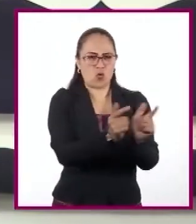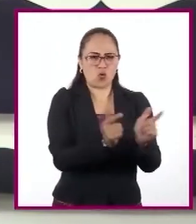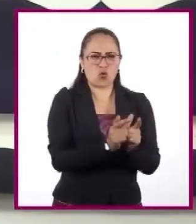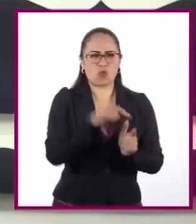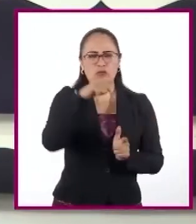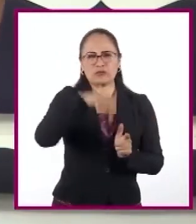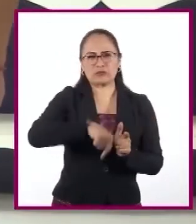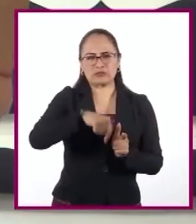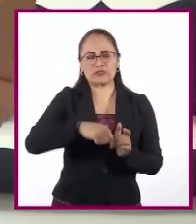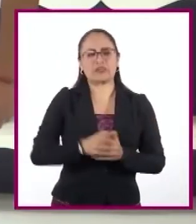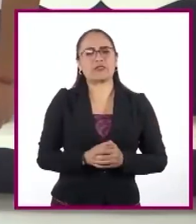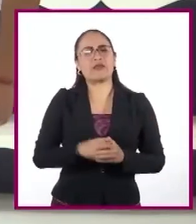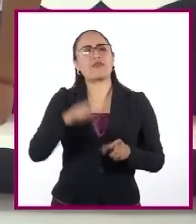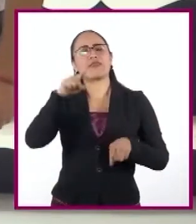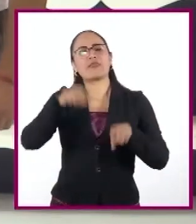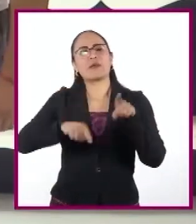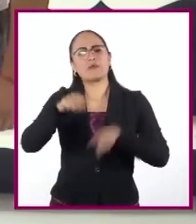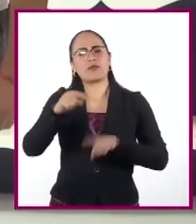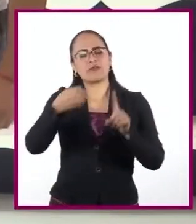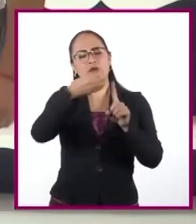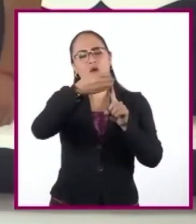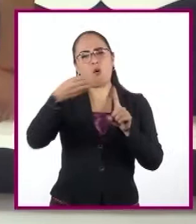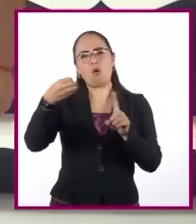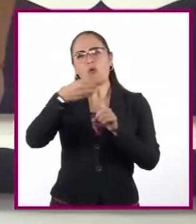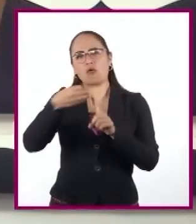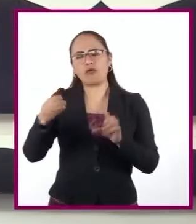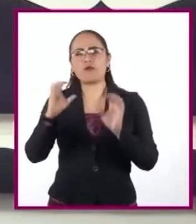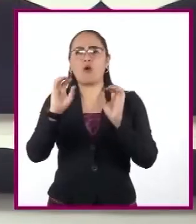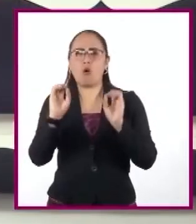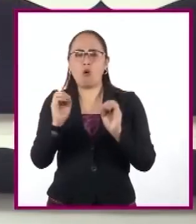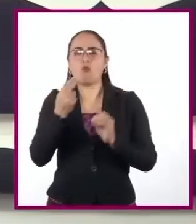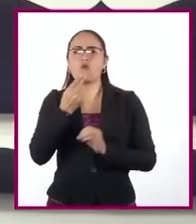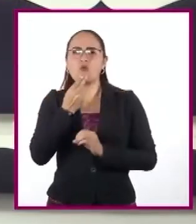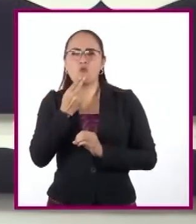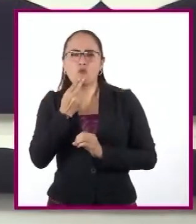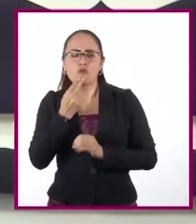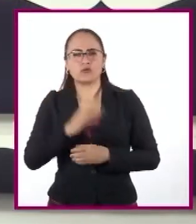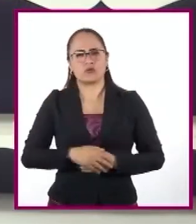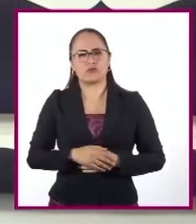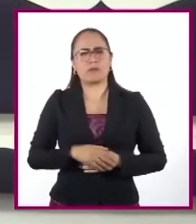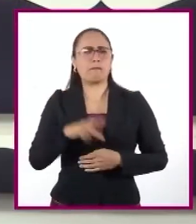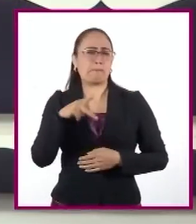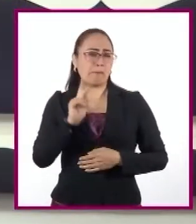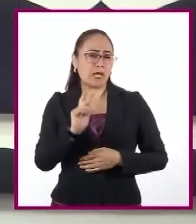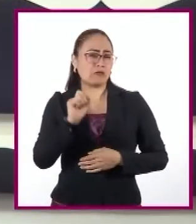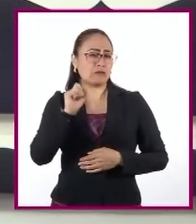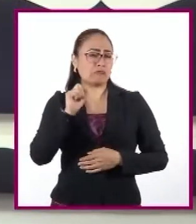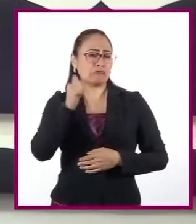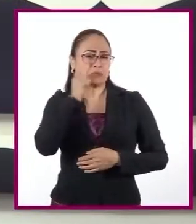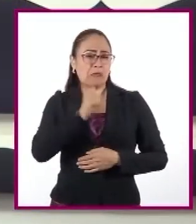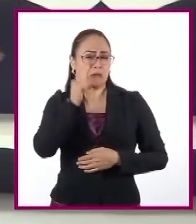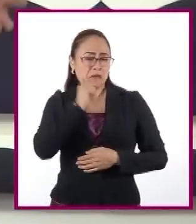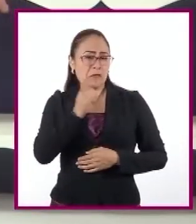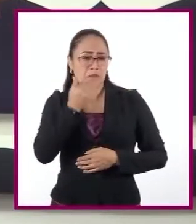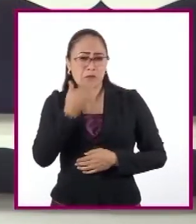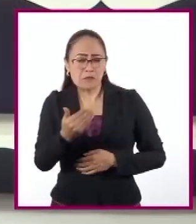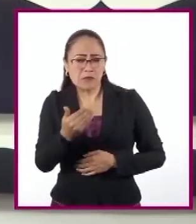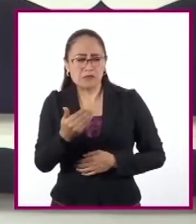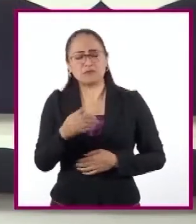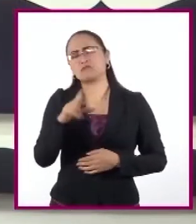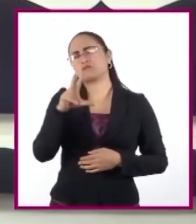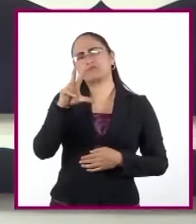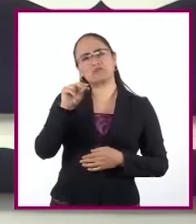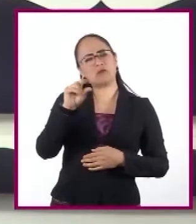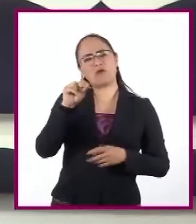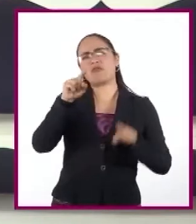caso, depende del orden en el uso que se van a dar. Pero no será siempre el mejor, sino que este dependerá de